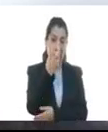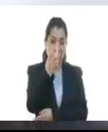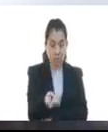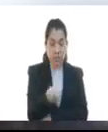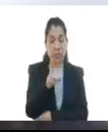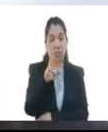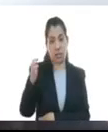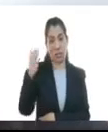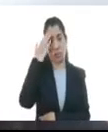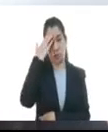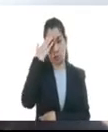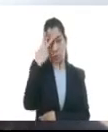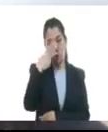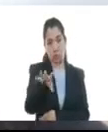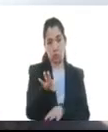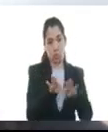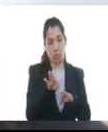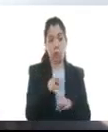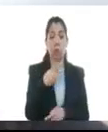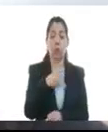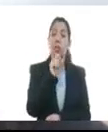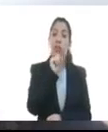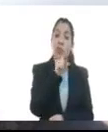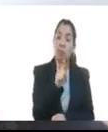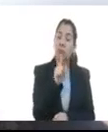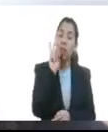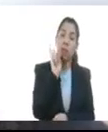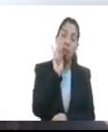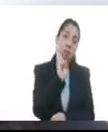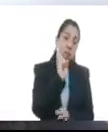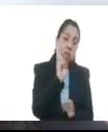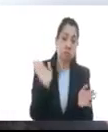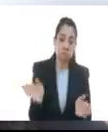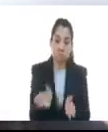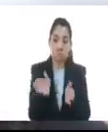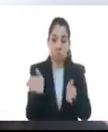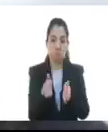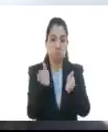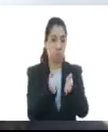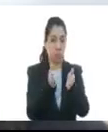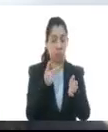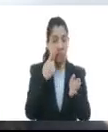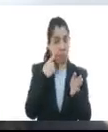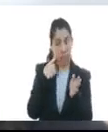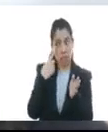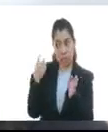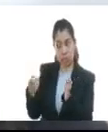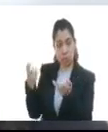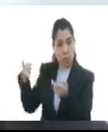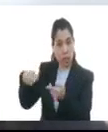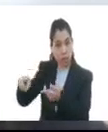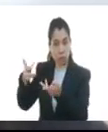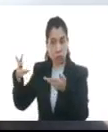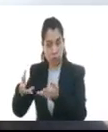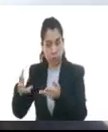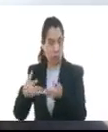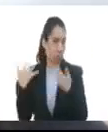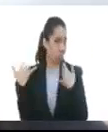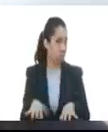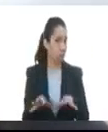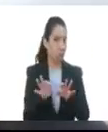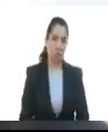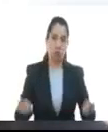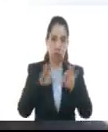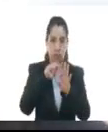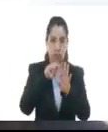labor que ustedes desarrollan, pero también impulsar y decirles, esto que ustedes hacen es muy importante. Es importante para su comunidad y